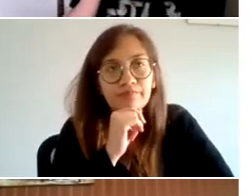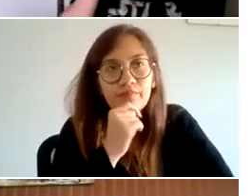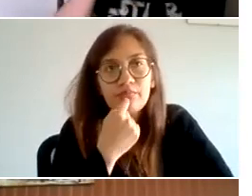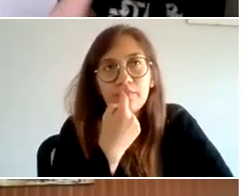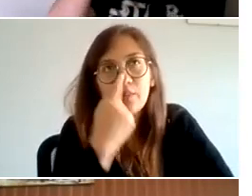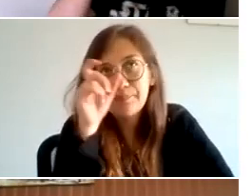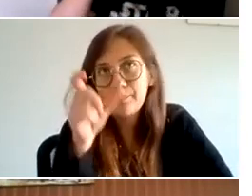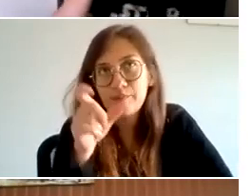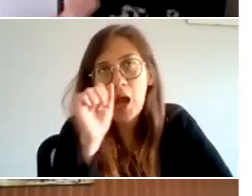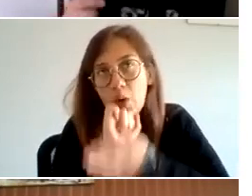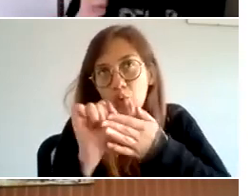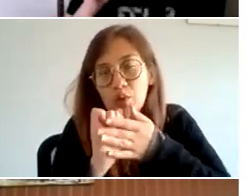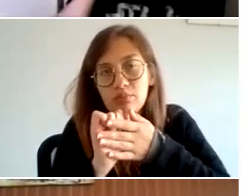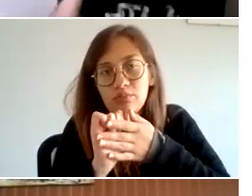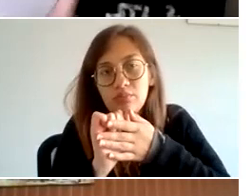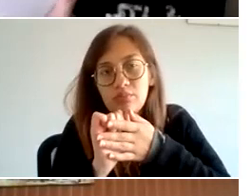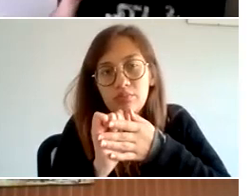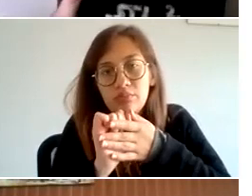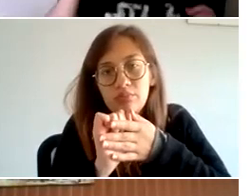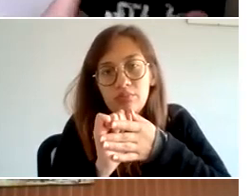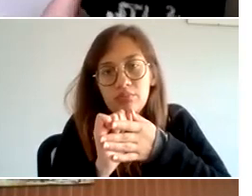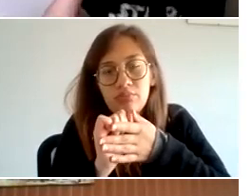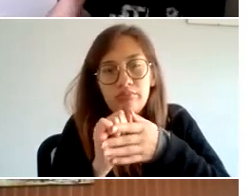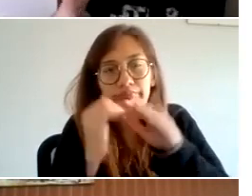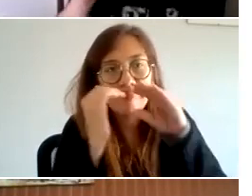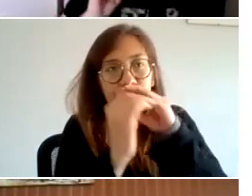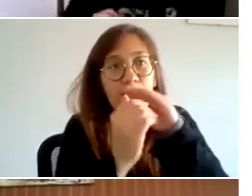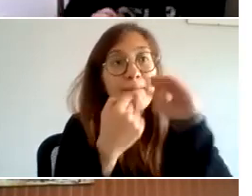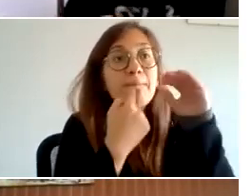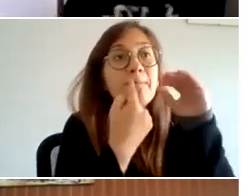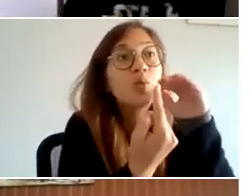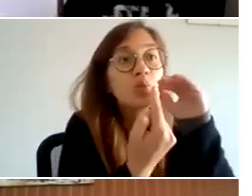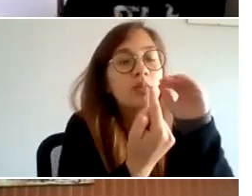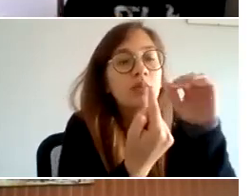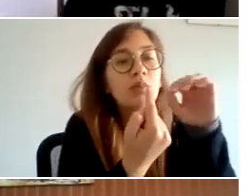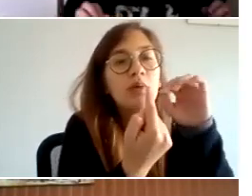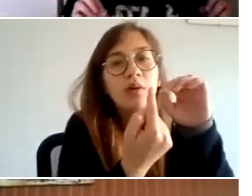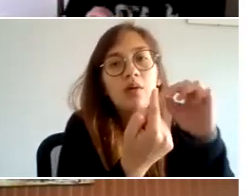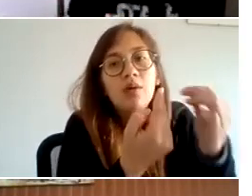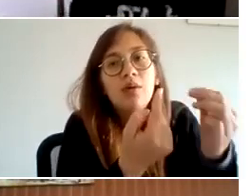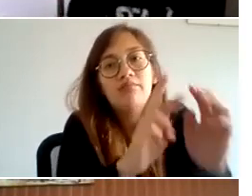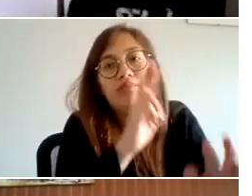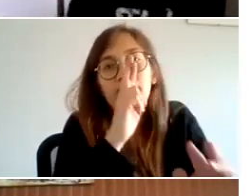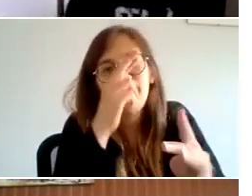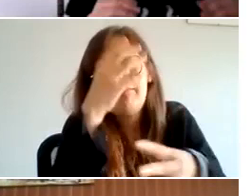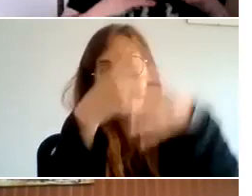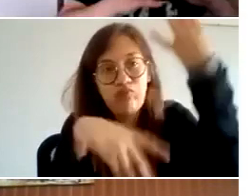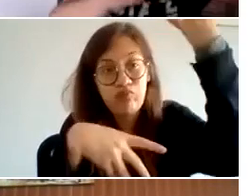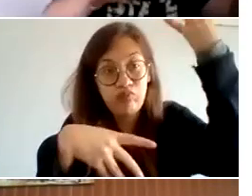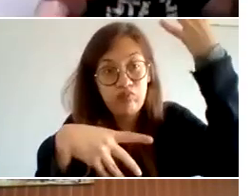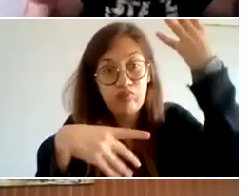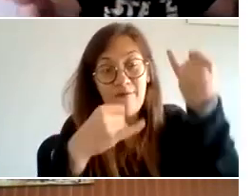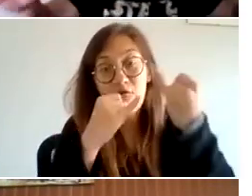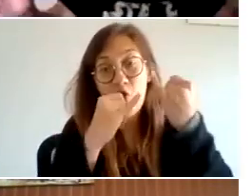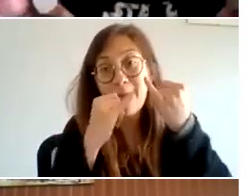a decir lo que él sabe, lo que tiene indexado en base a esa consulta. Entonces, no es que en ese momento realiza toda